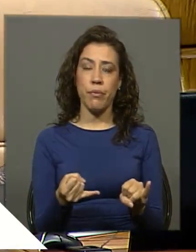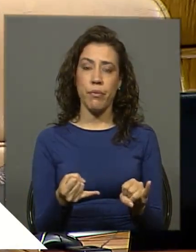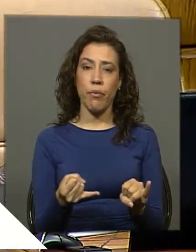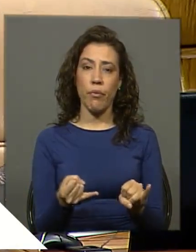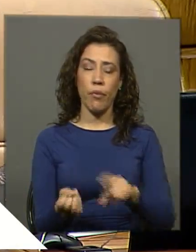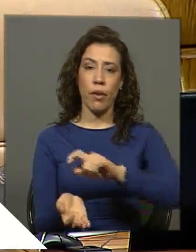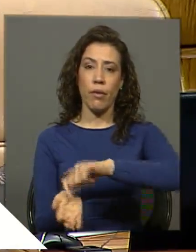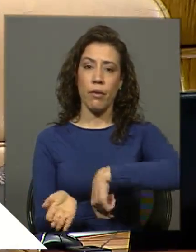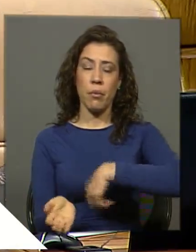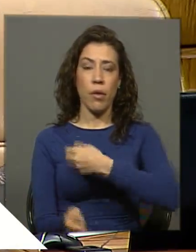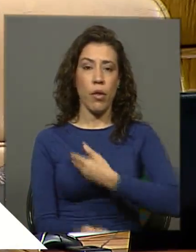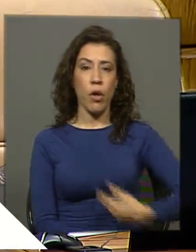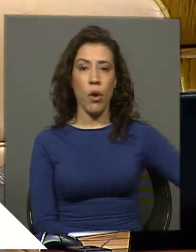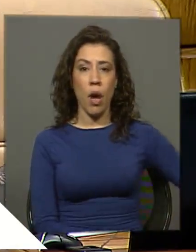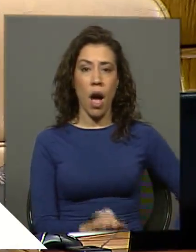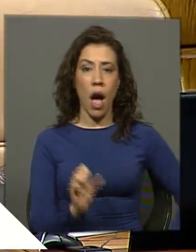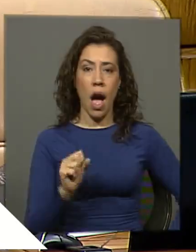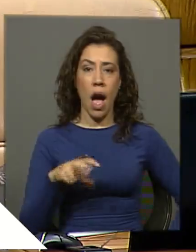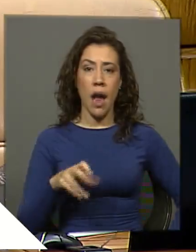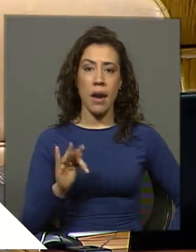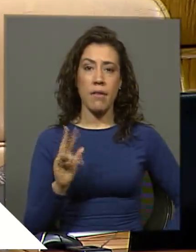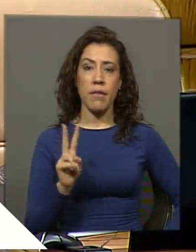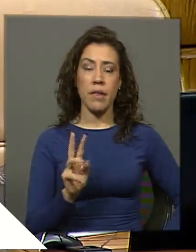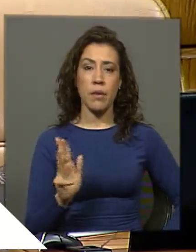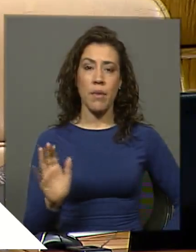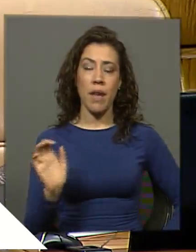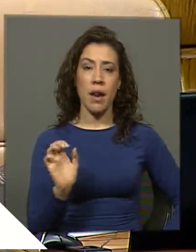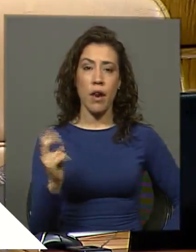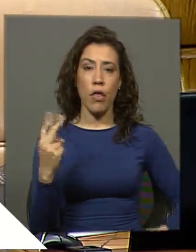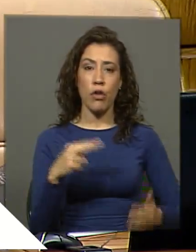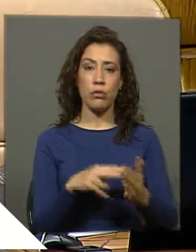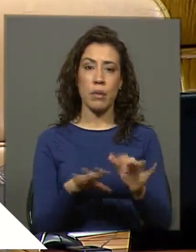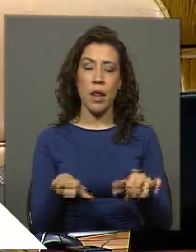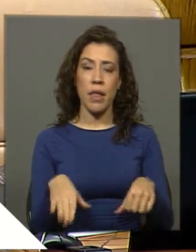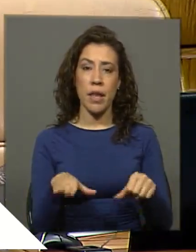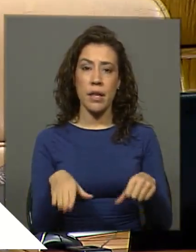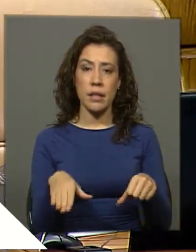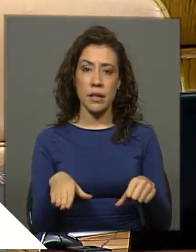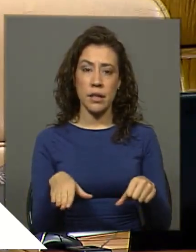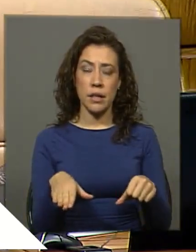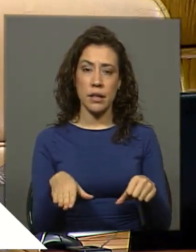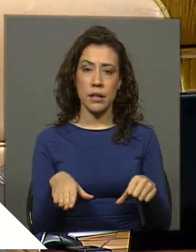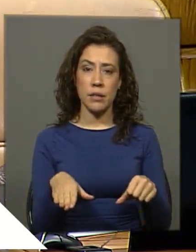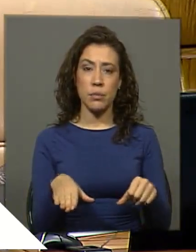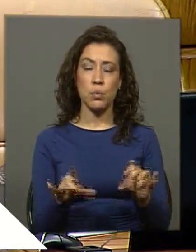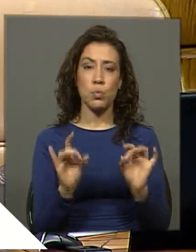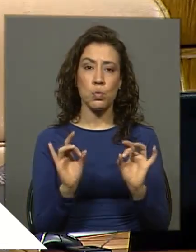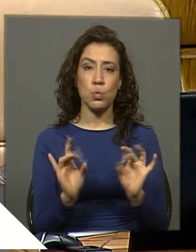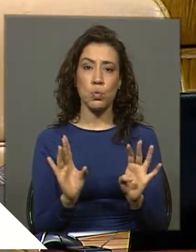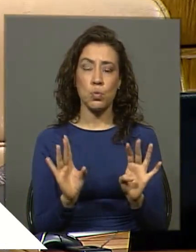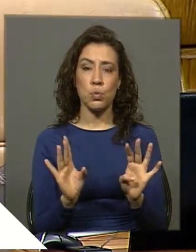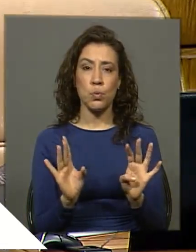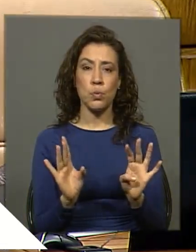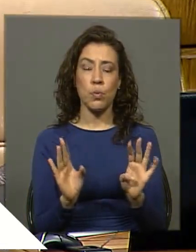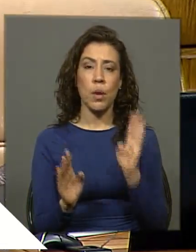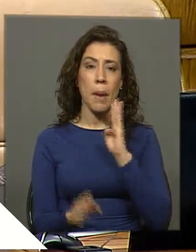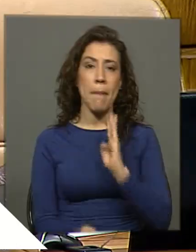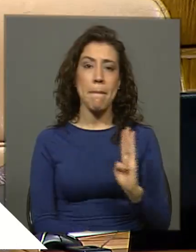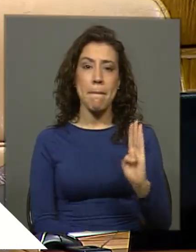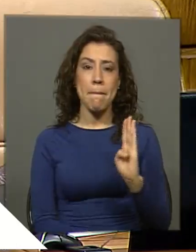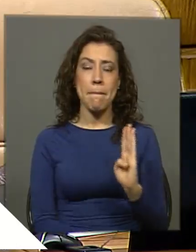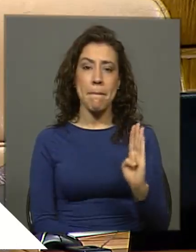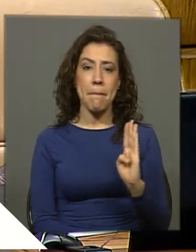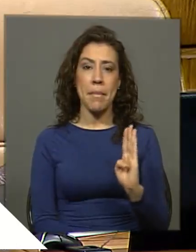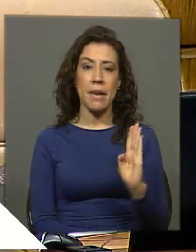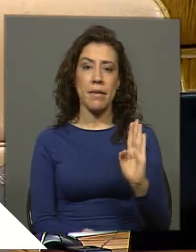suscrito entre el gobierno y la ANEF el 29 de enero del año 2016 se establezcan los beneficios que